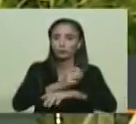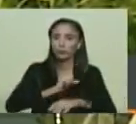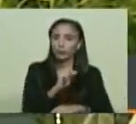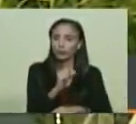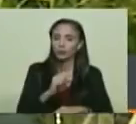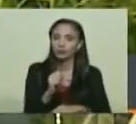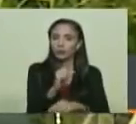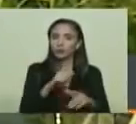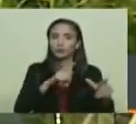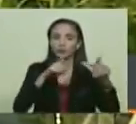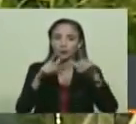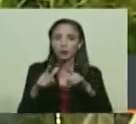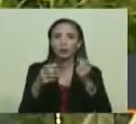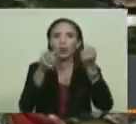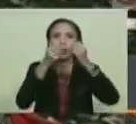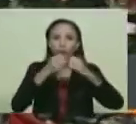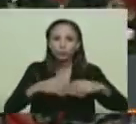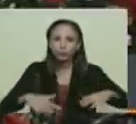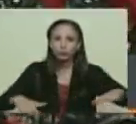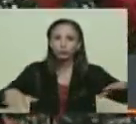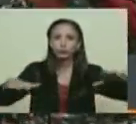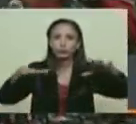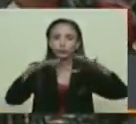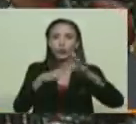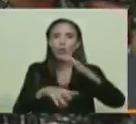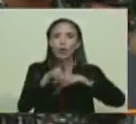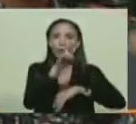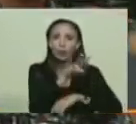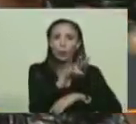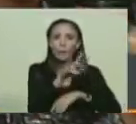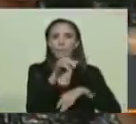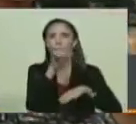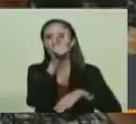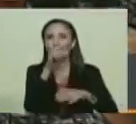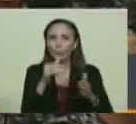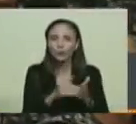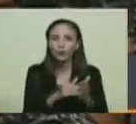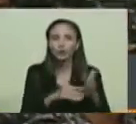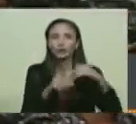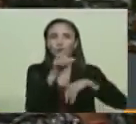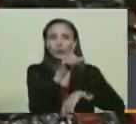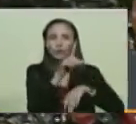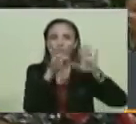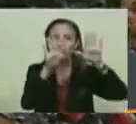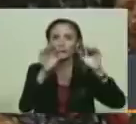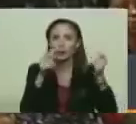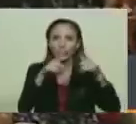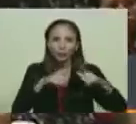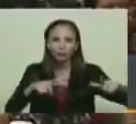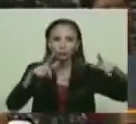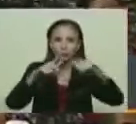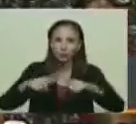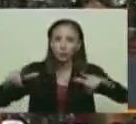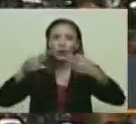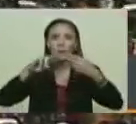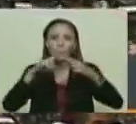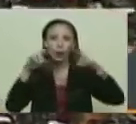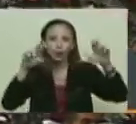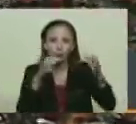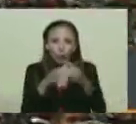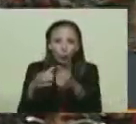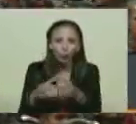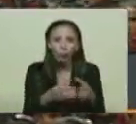inicial, se van a desplegar en los 2.119 cuadrantes de paz para fortalecer